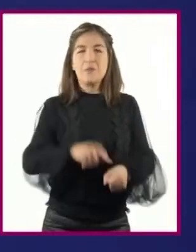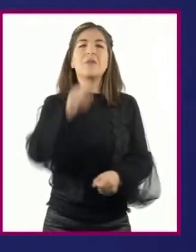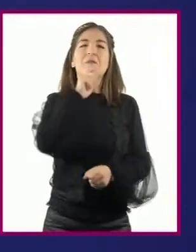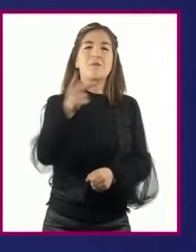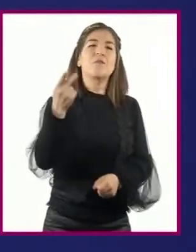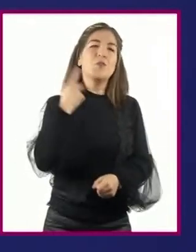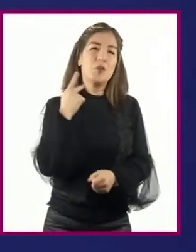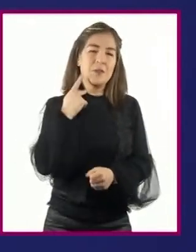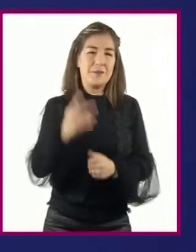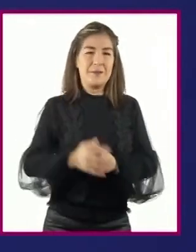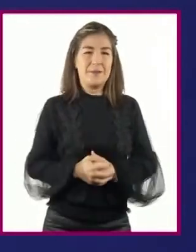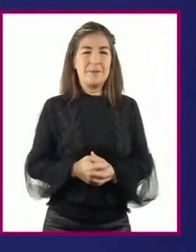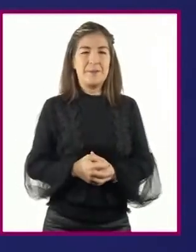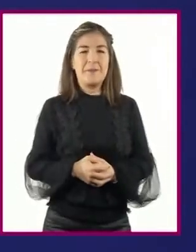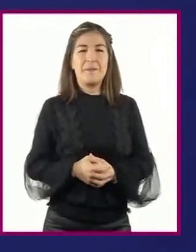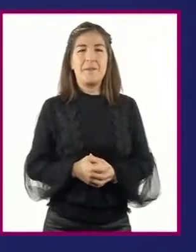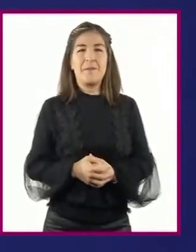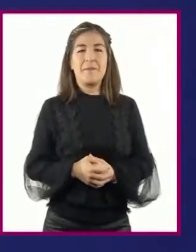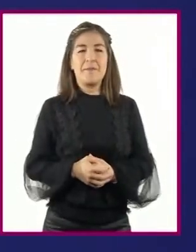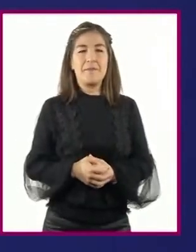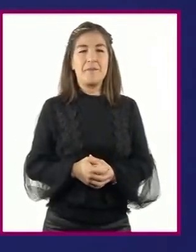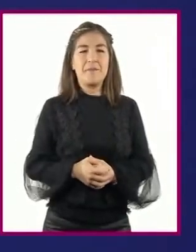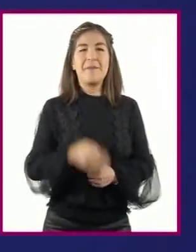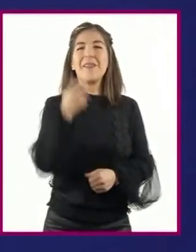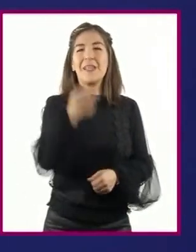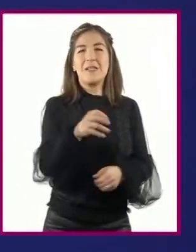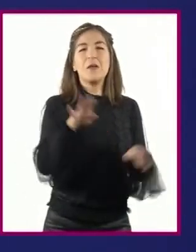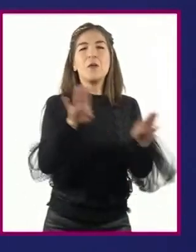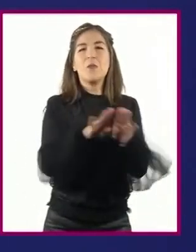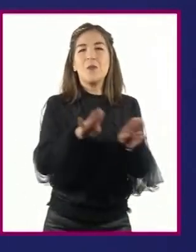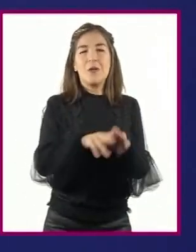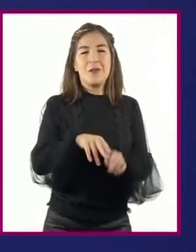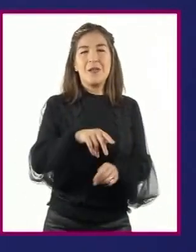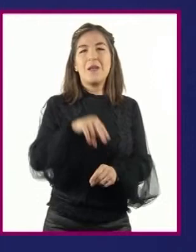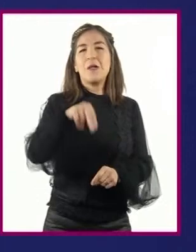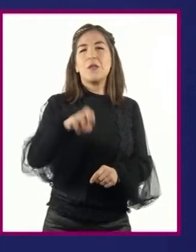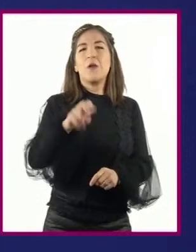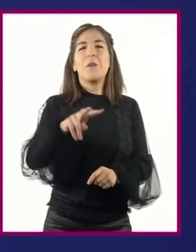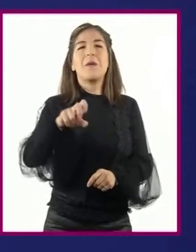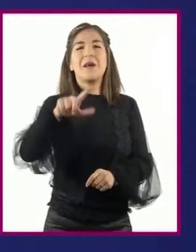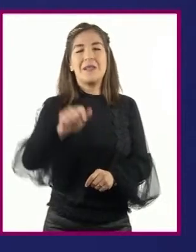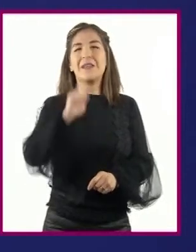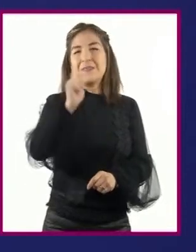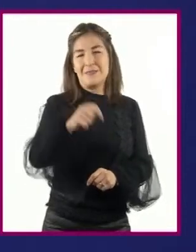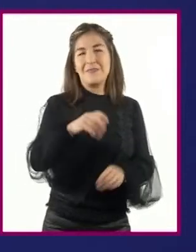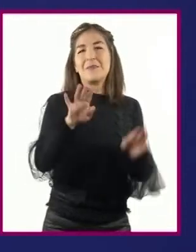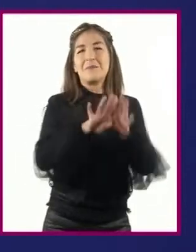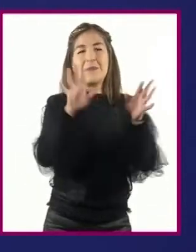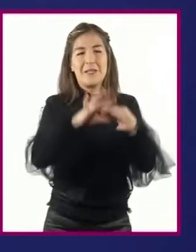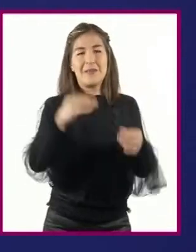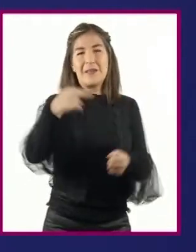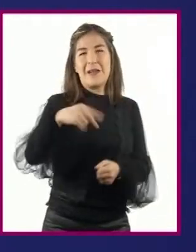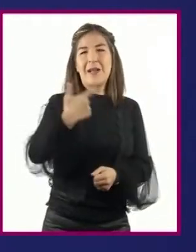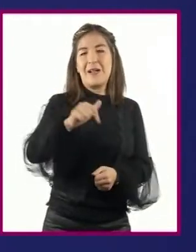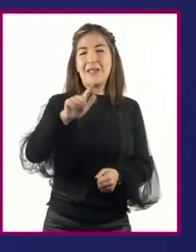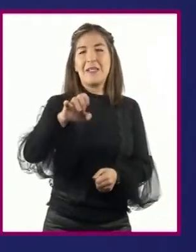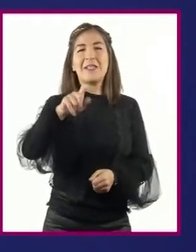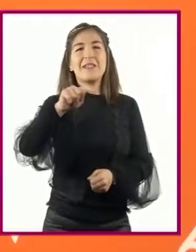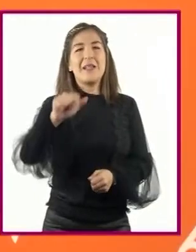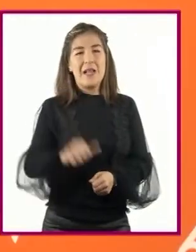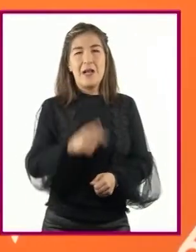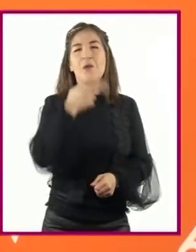político. En lo que toca a novela pastoril, La Galatea, de Miguel de Cervantes